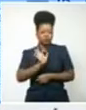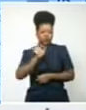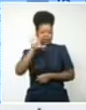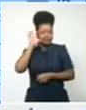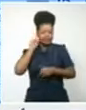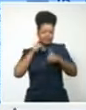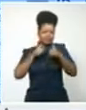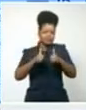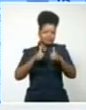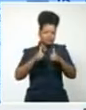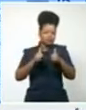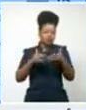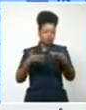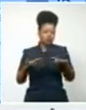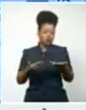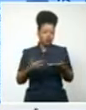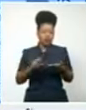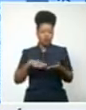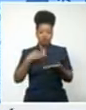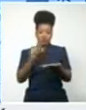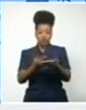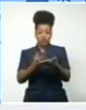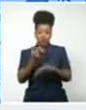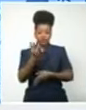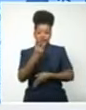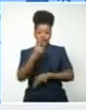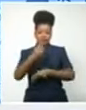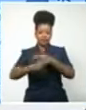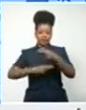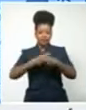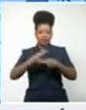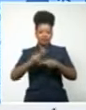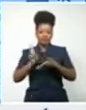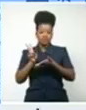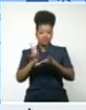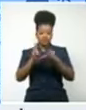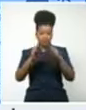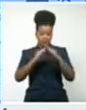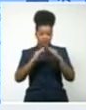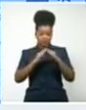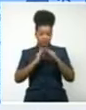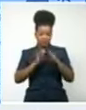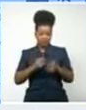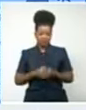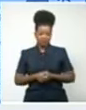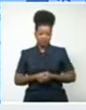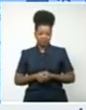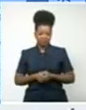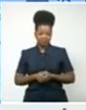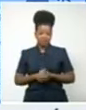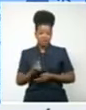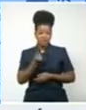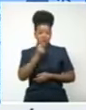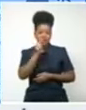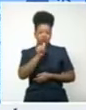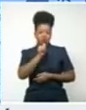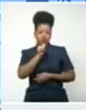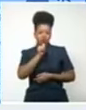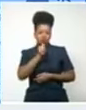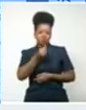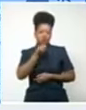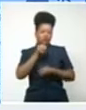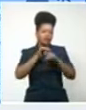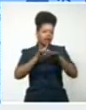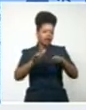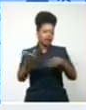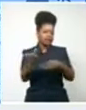los tres tipos de pruebas que se están haciendo en los pesquisajes de la COVID. Primera interrogante, ¿podría aclarar las diferencias y